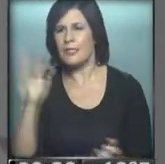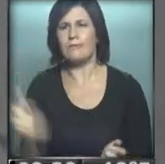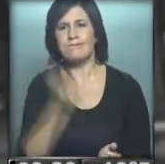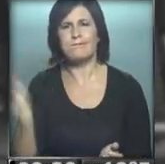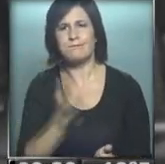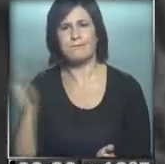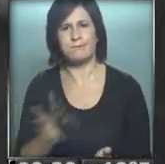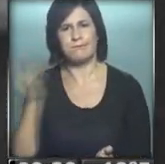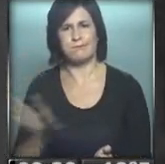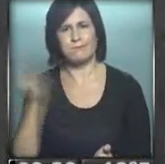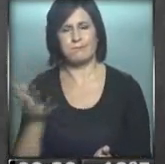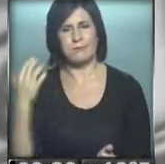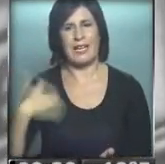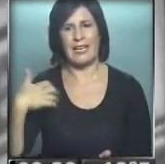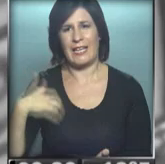nacional.